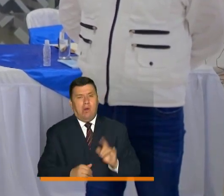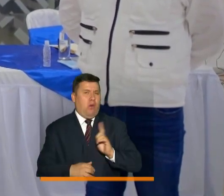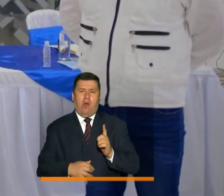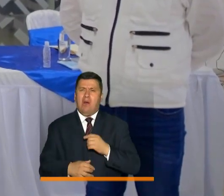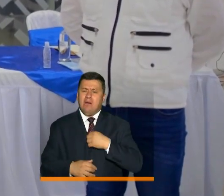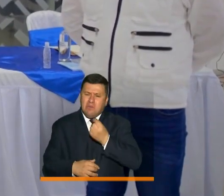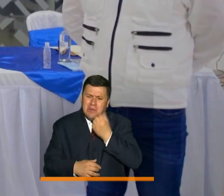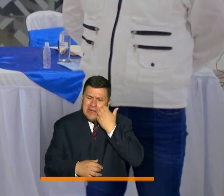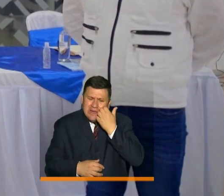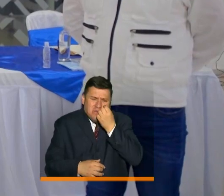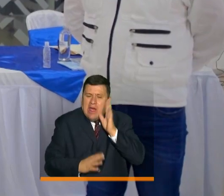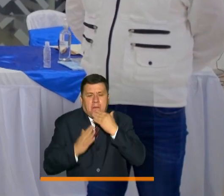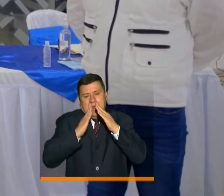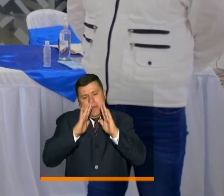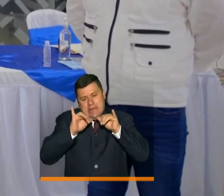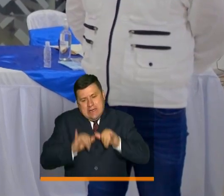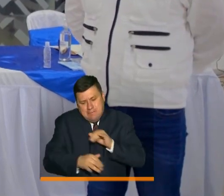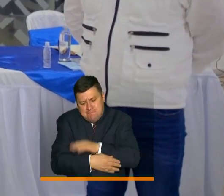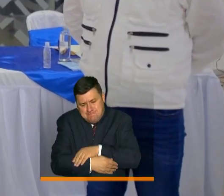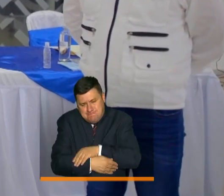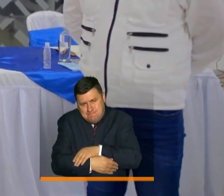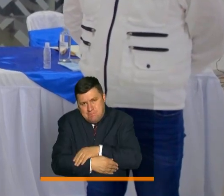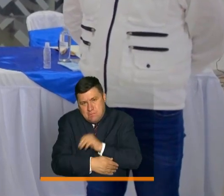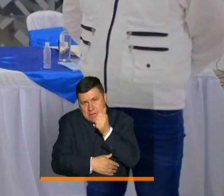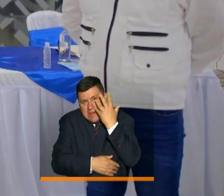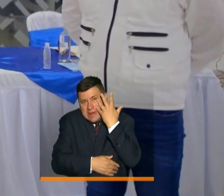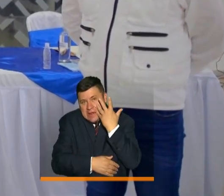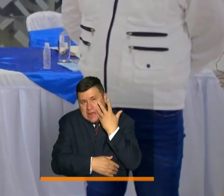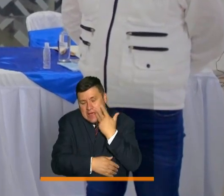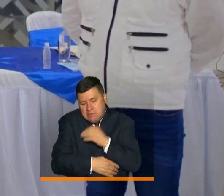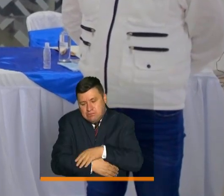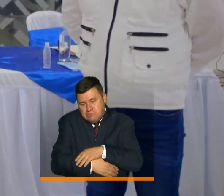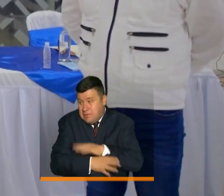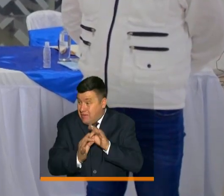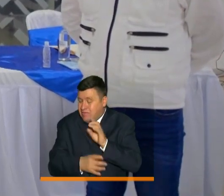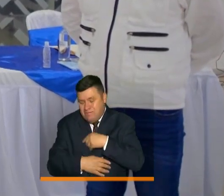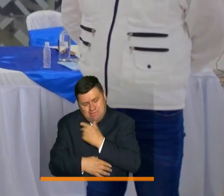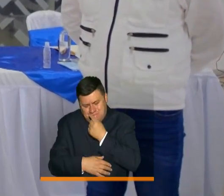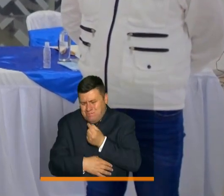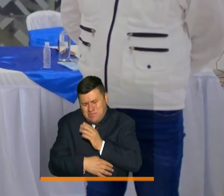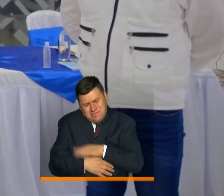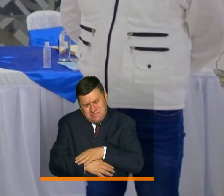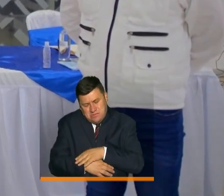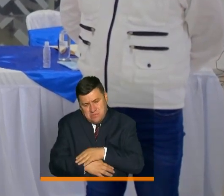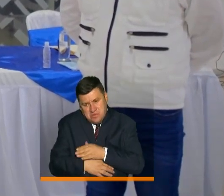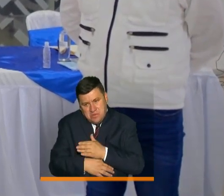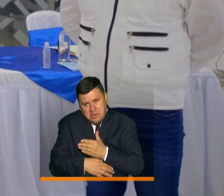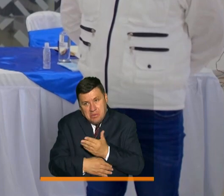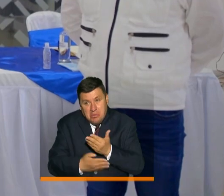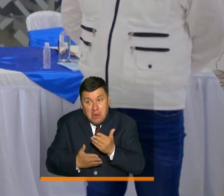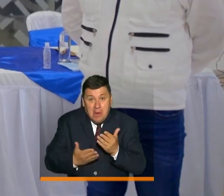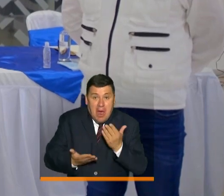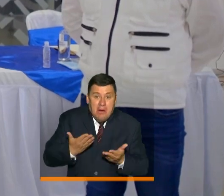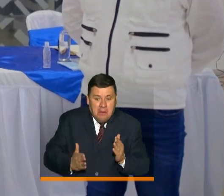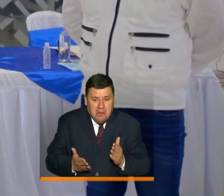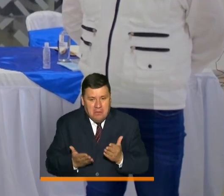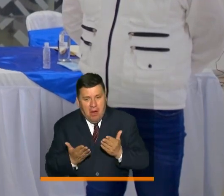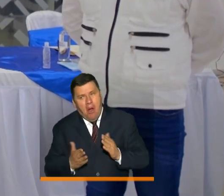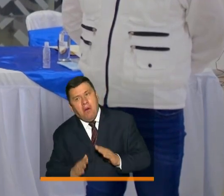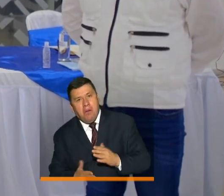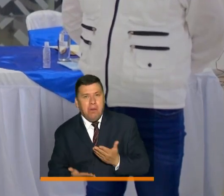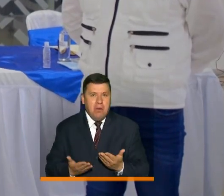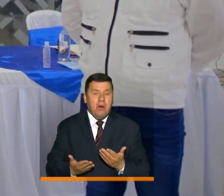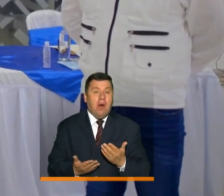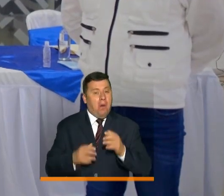si nos encerramos y guardamos al menos 10 días de aislamiento continuo, una vez tenemos la sintomatología, con seguridad vamos